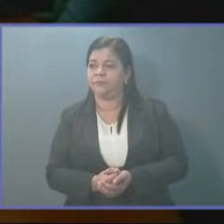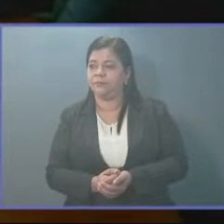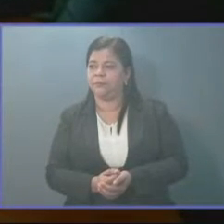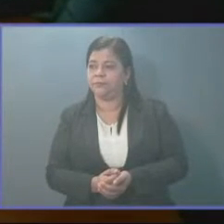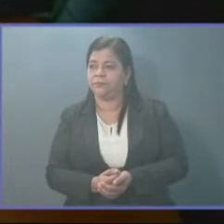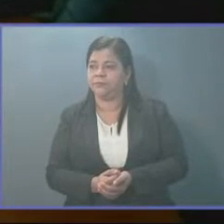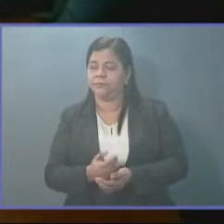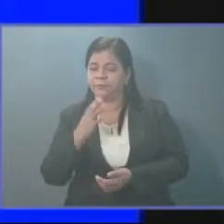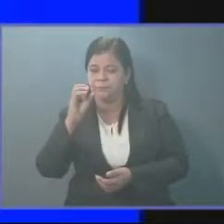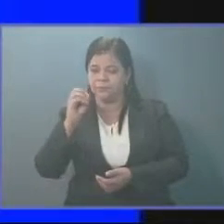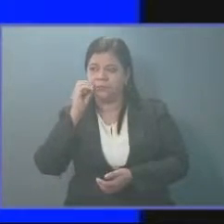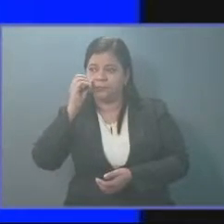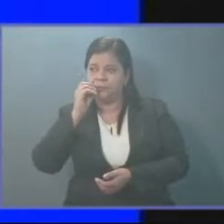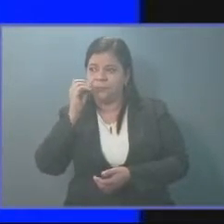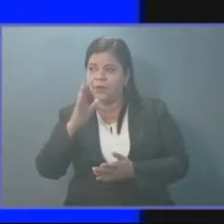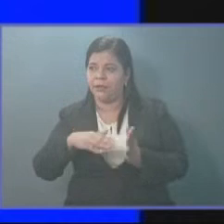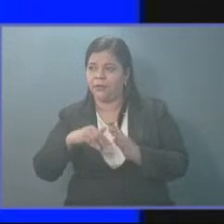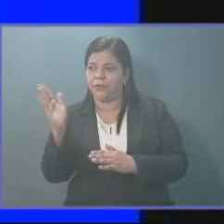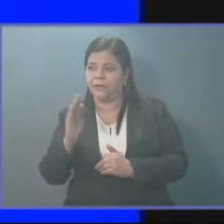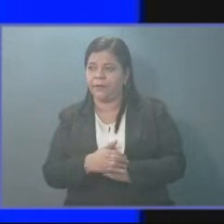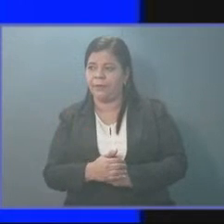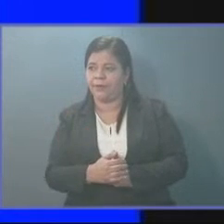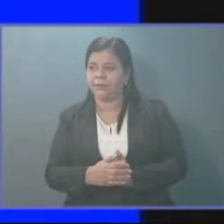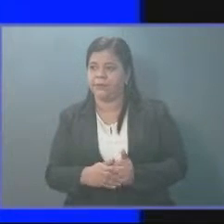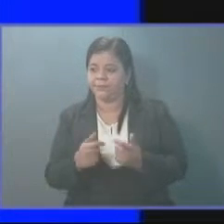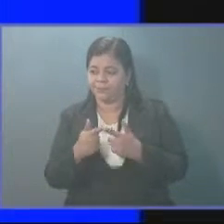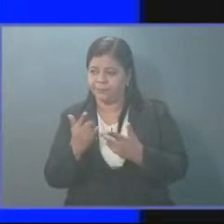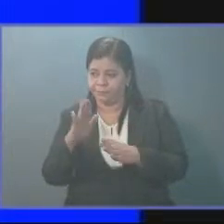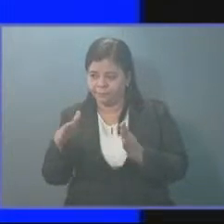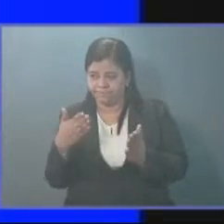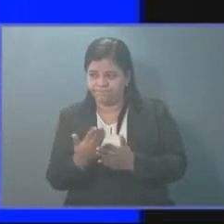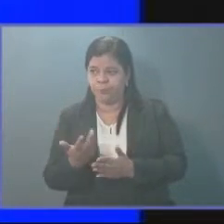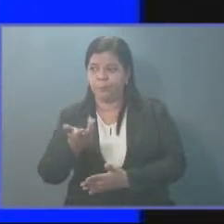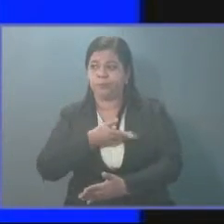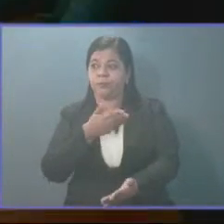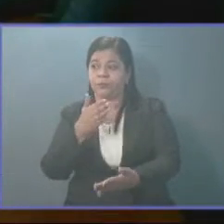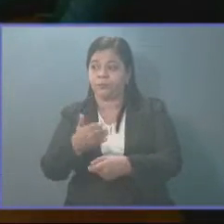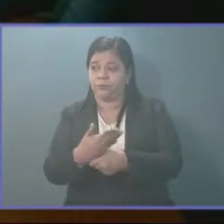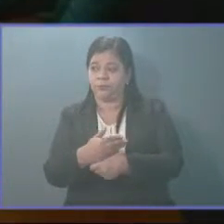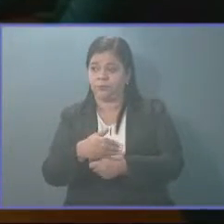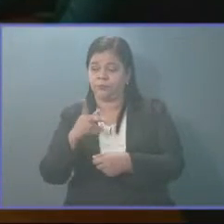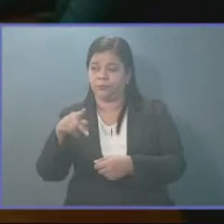En esta hay una propuesta del CD y el FMLN y PCN